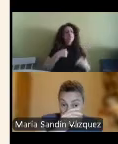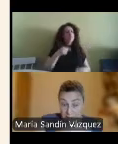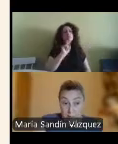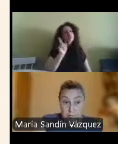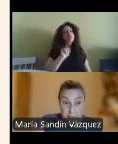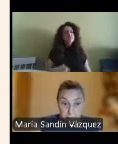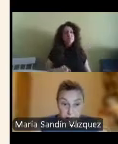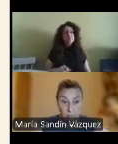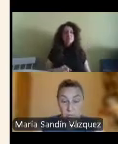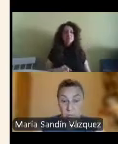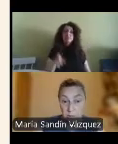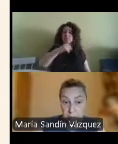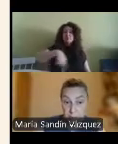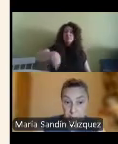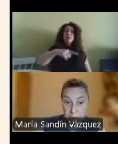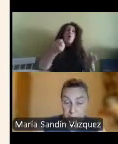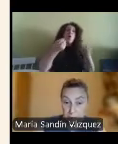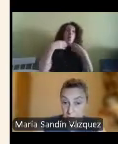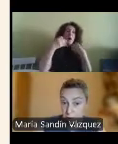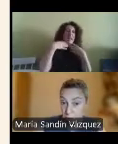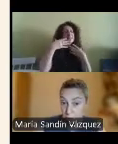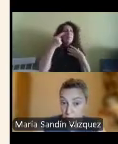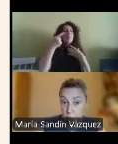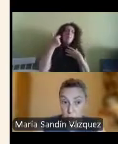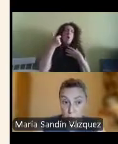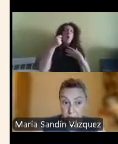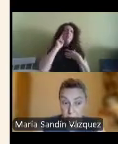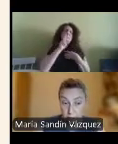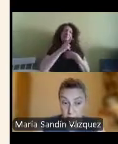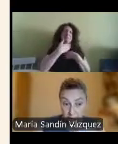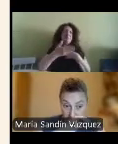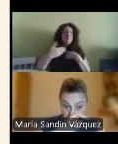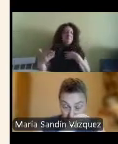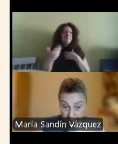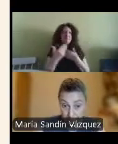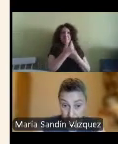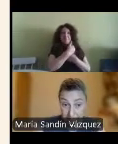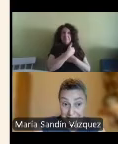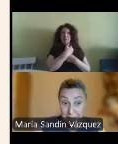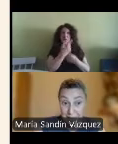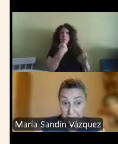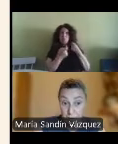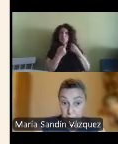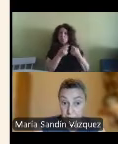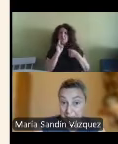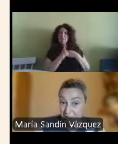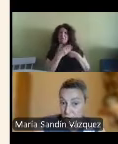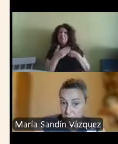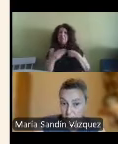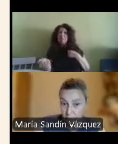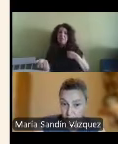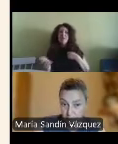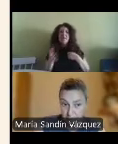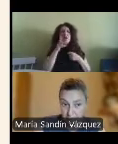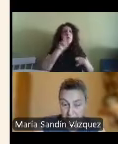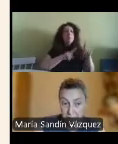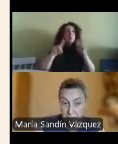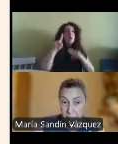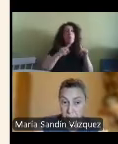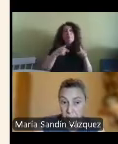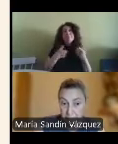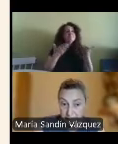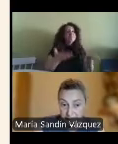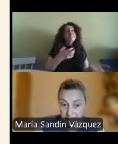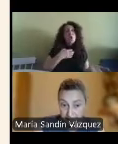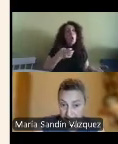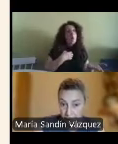Esto nos cuentan que hay cierto sesgo de desvalorización de los motivos de consulta a las mujeres migrantes, que vienen con problemas que yo no puedo resolver, que